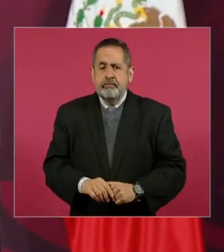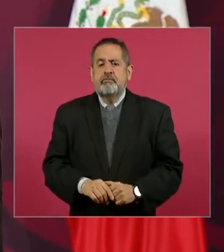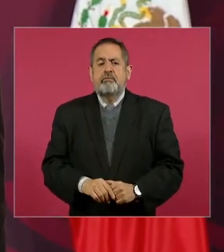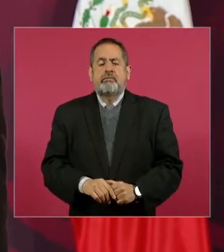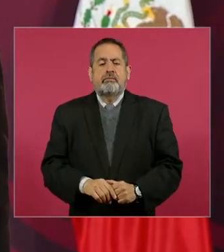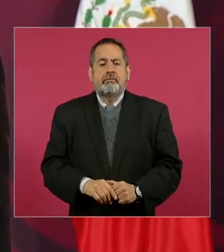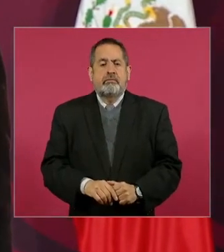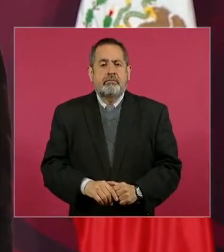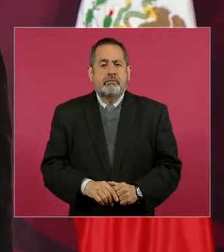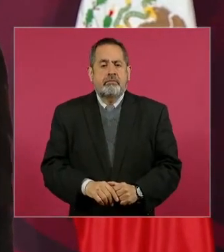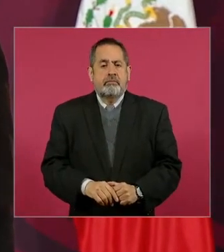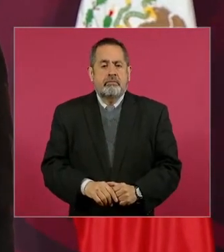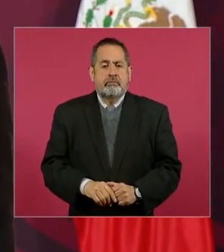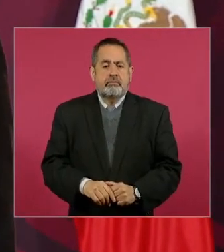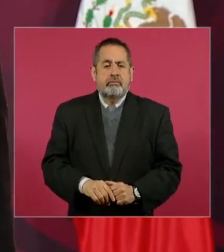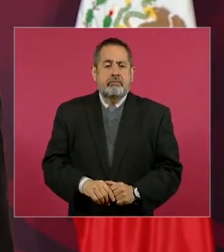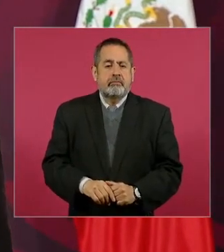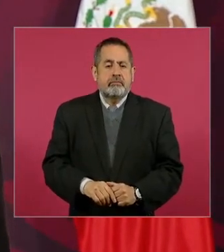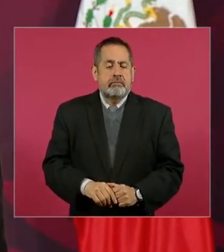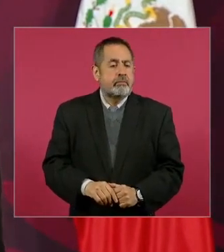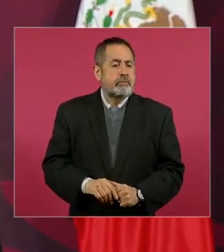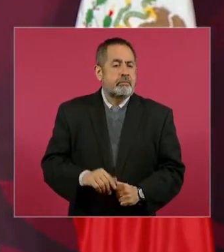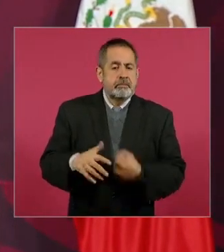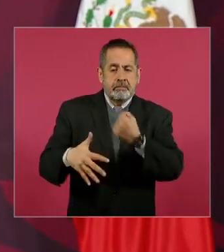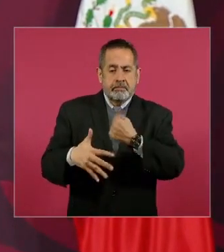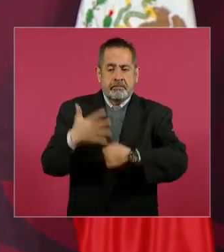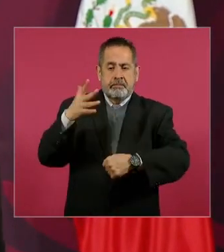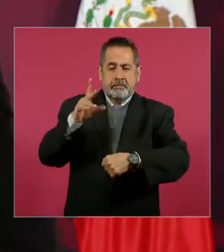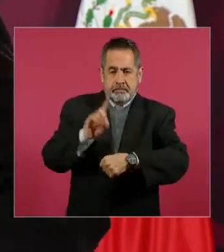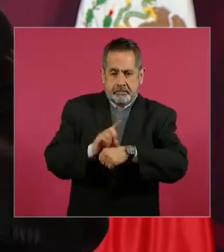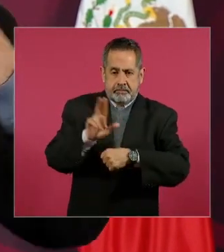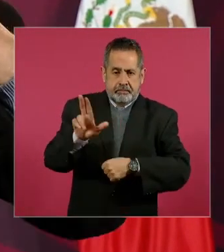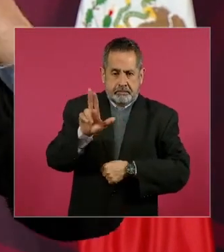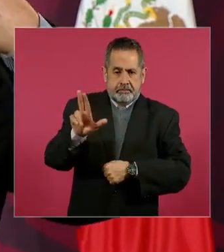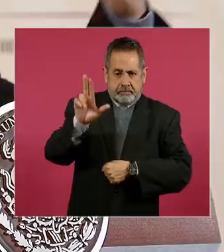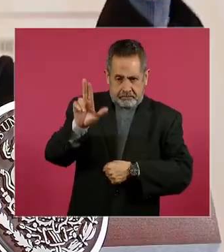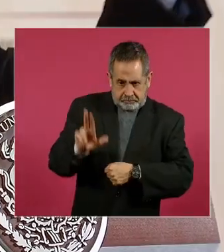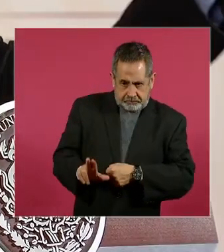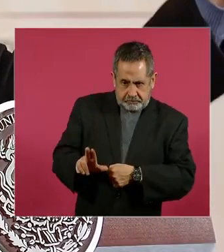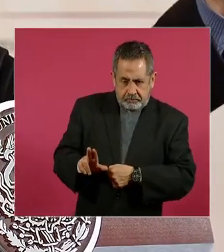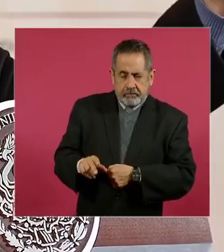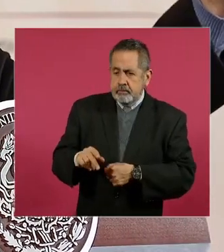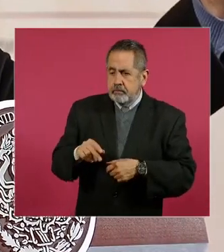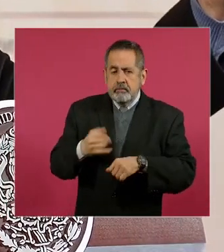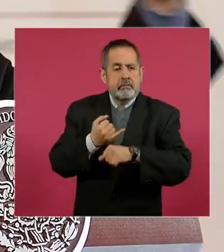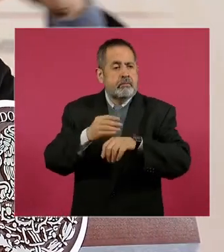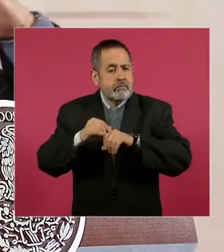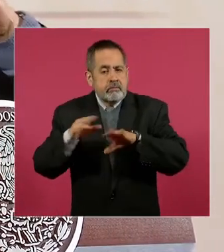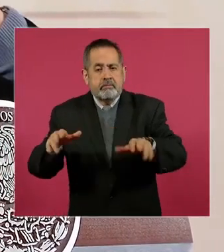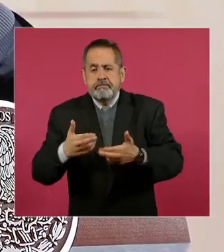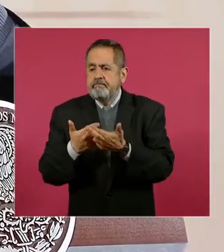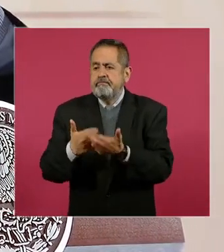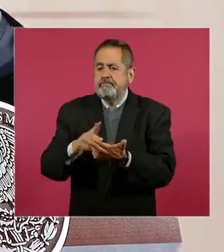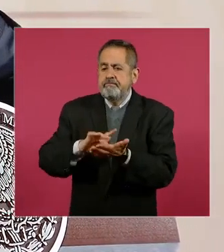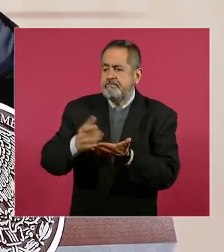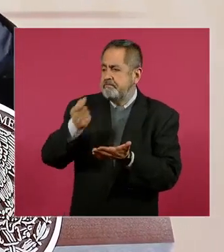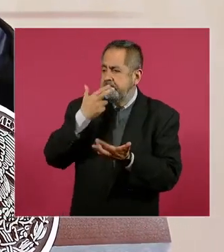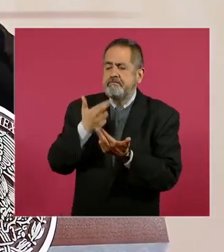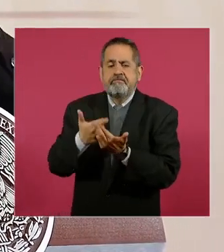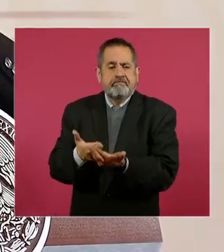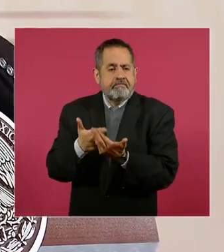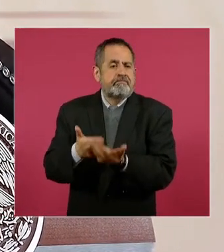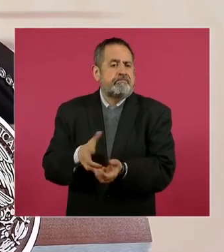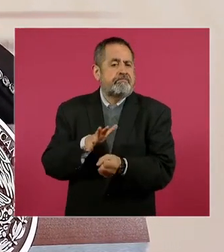¿sí? Cada 15 días los martes, se informa sobre el abasto de medicamentos